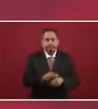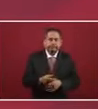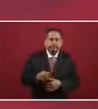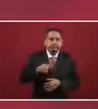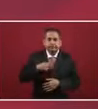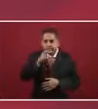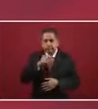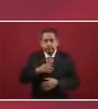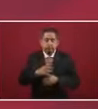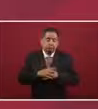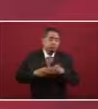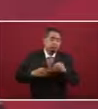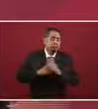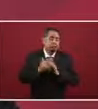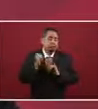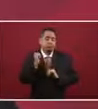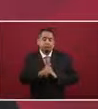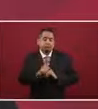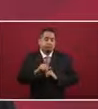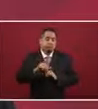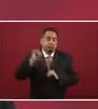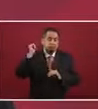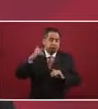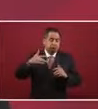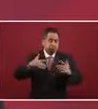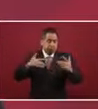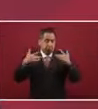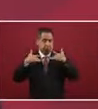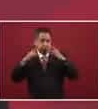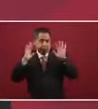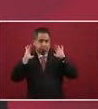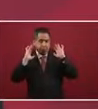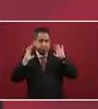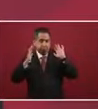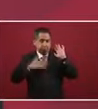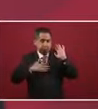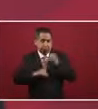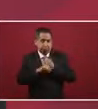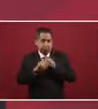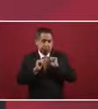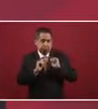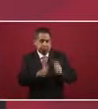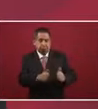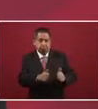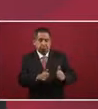decir, lo hicieron otros y ahí que queden los tubos